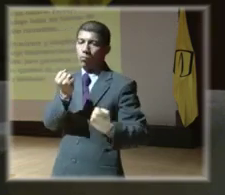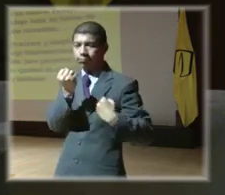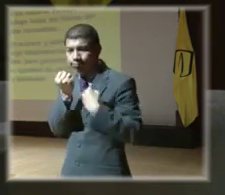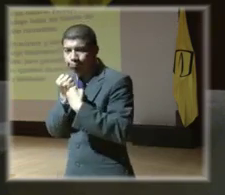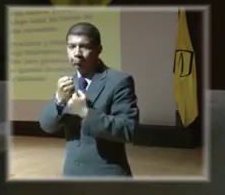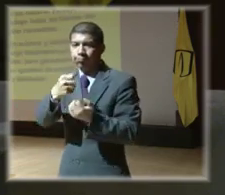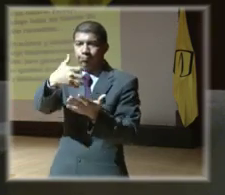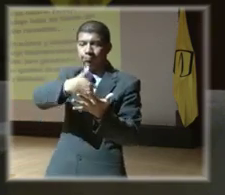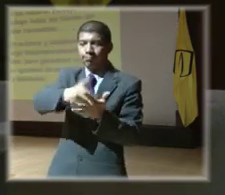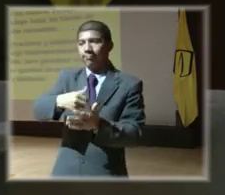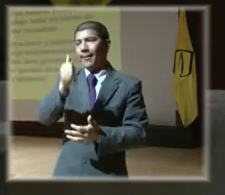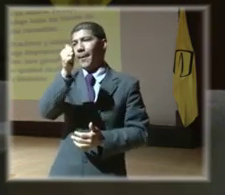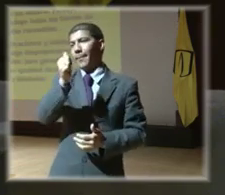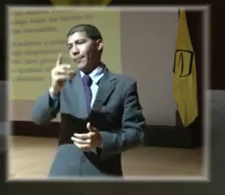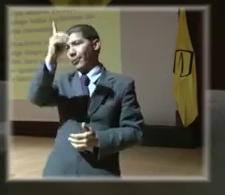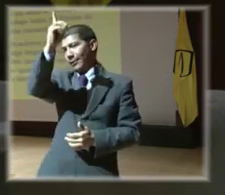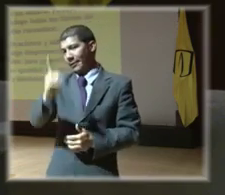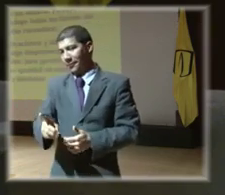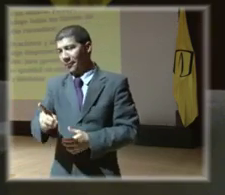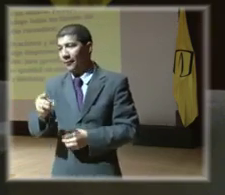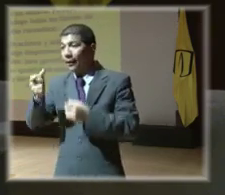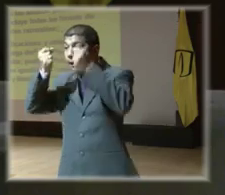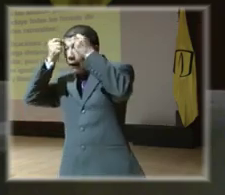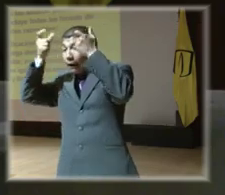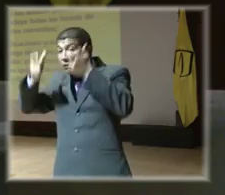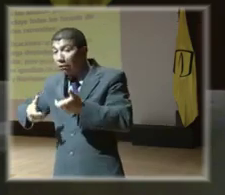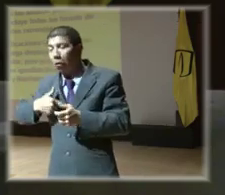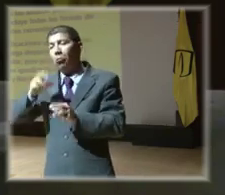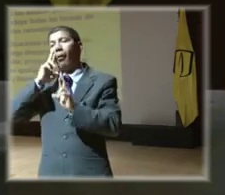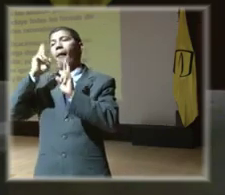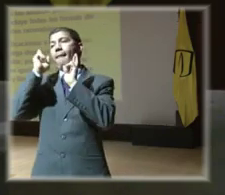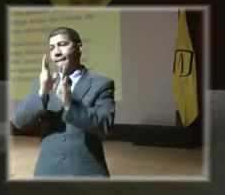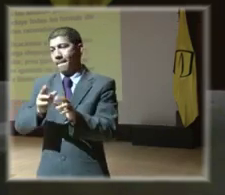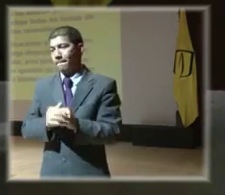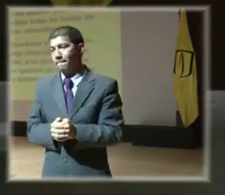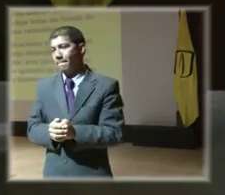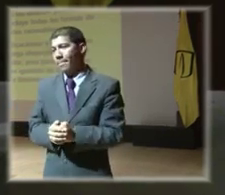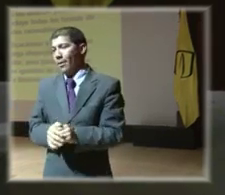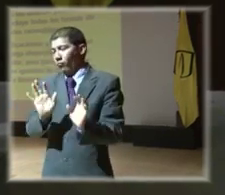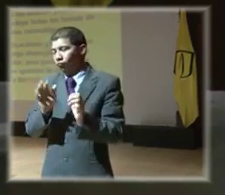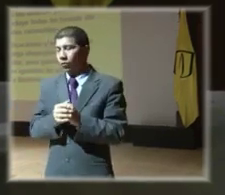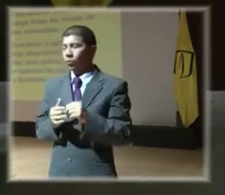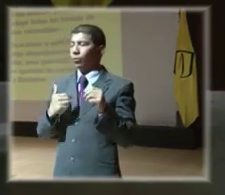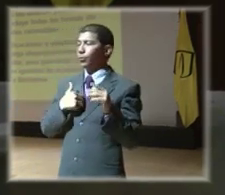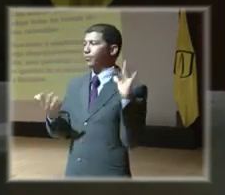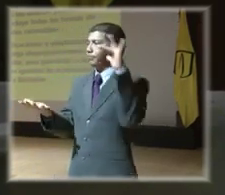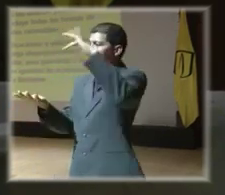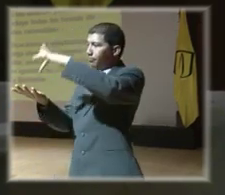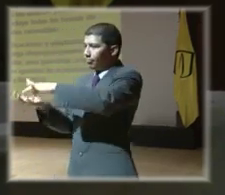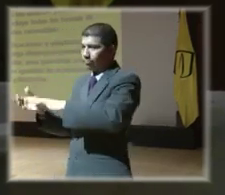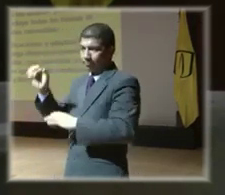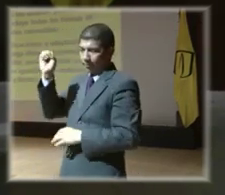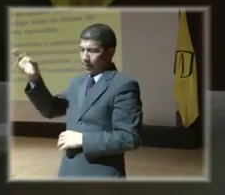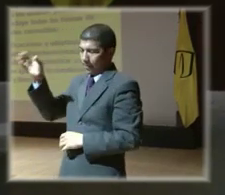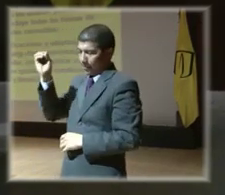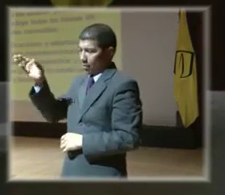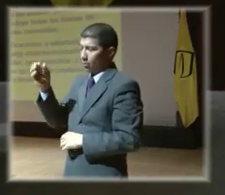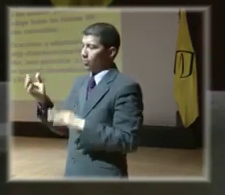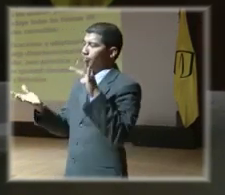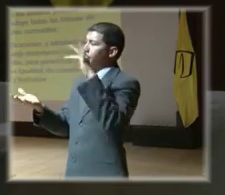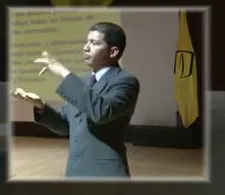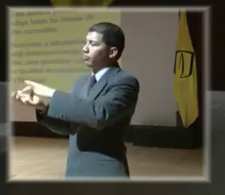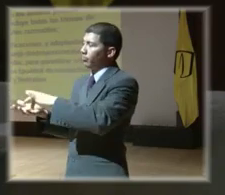y así como llegar al banco y decir, mira, yo soy la persona que